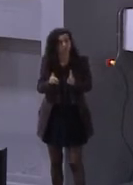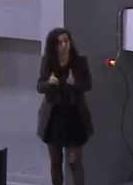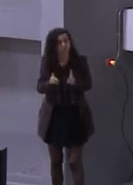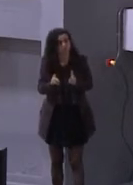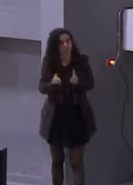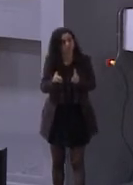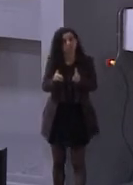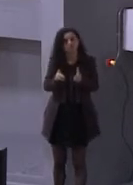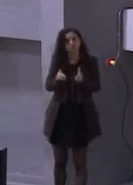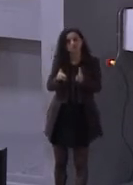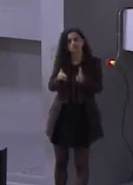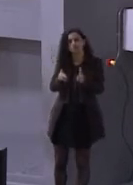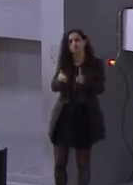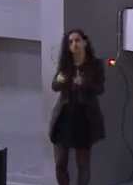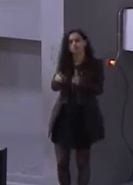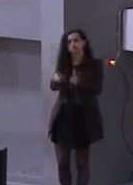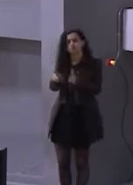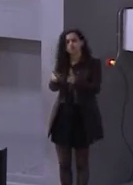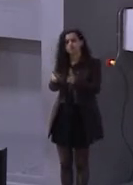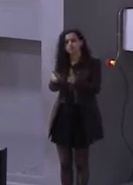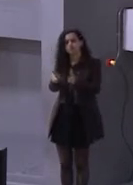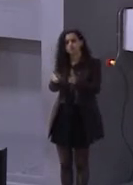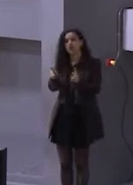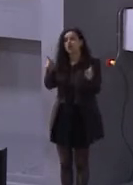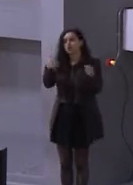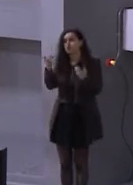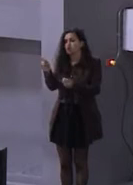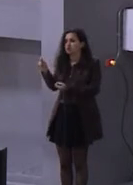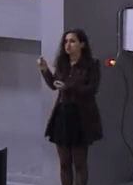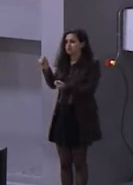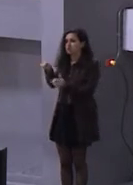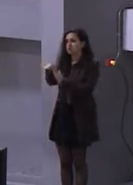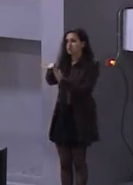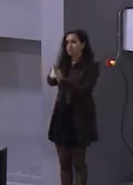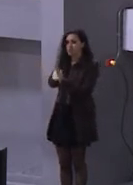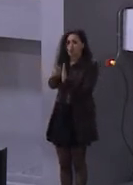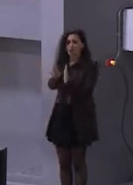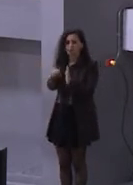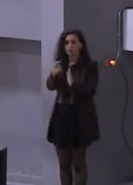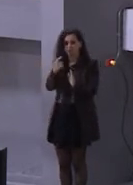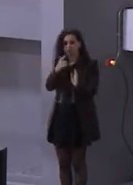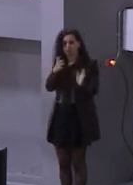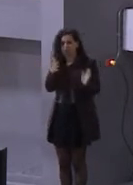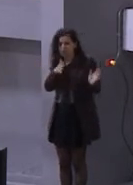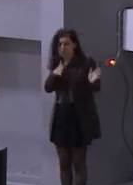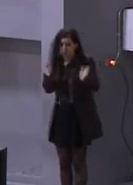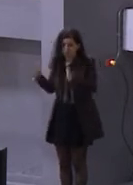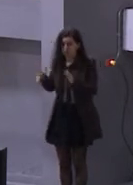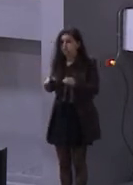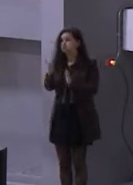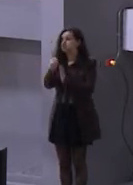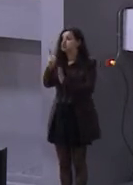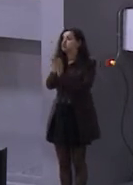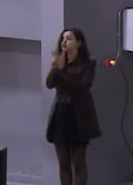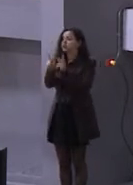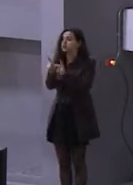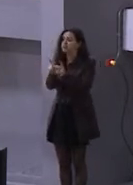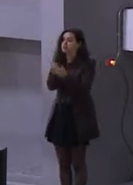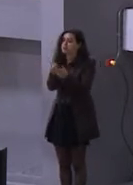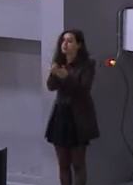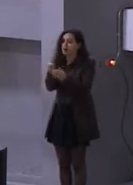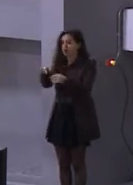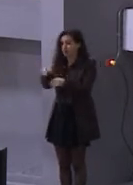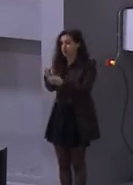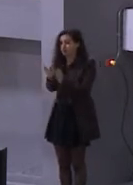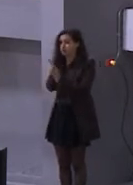son unas, digamos, muy subsidiadas, teniendo en cuenta que en promedio un estudiante le cuesta a